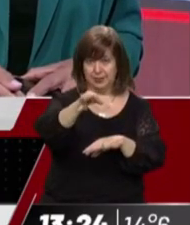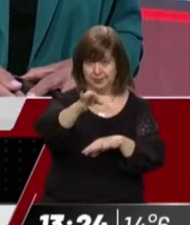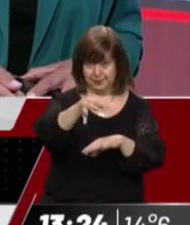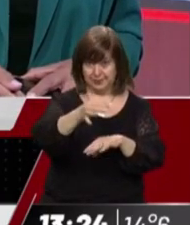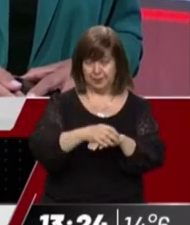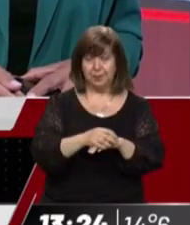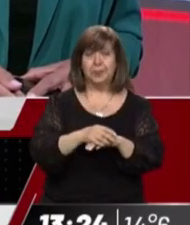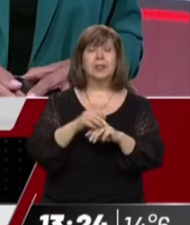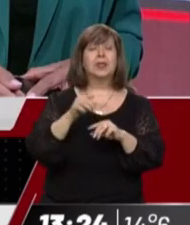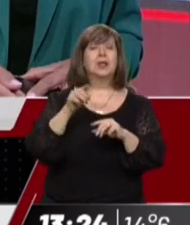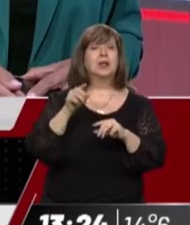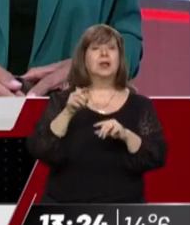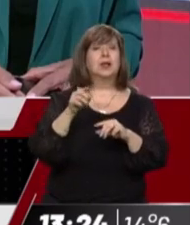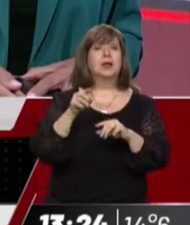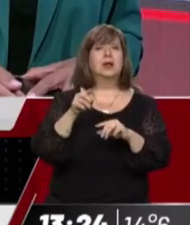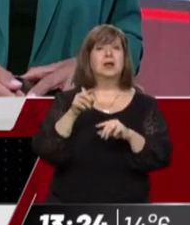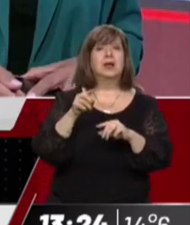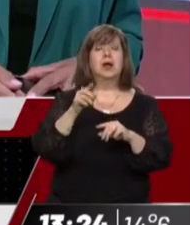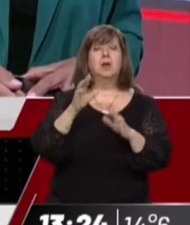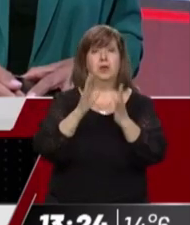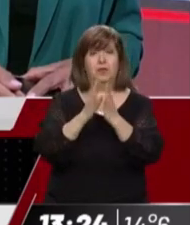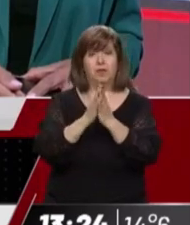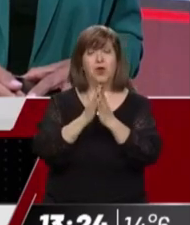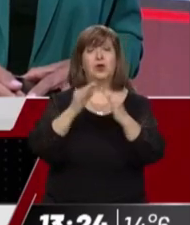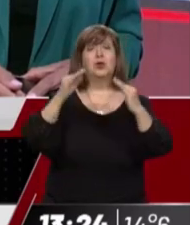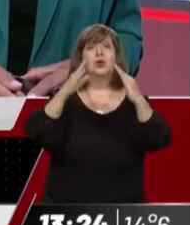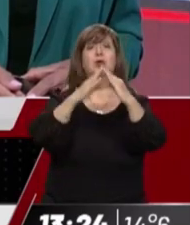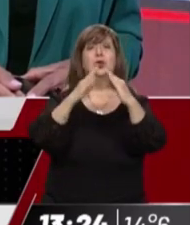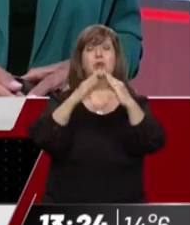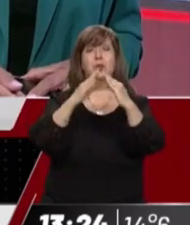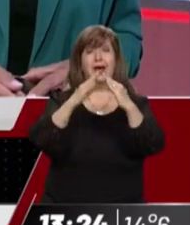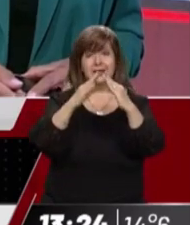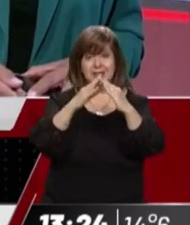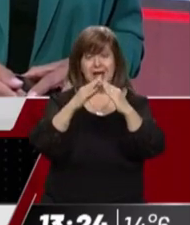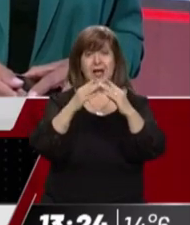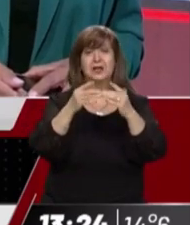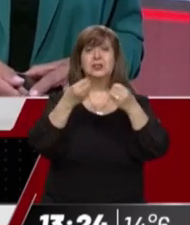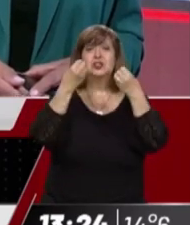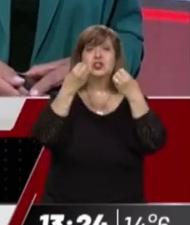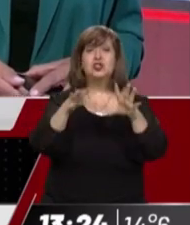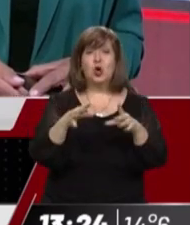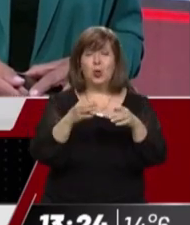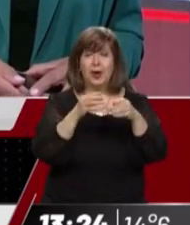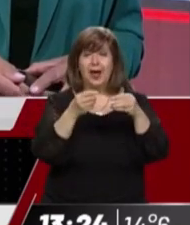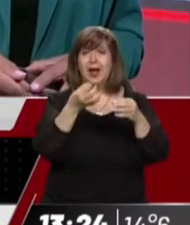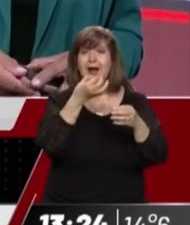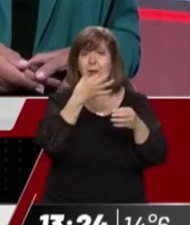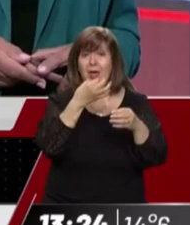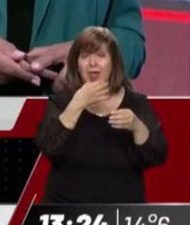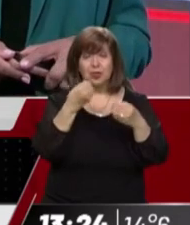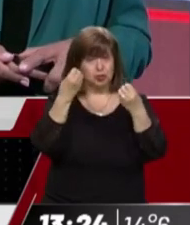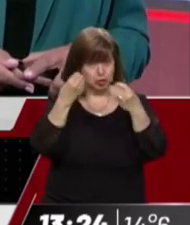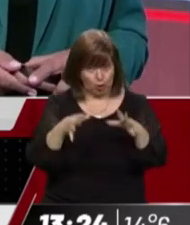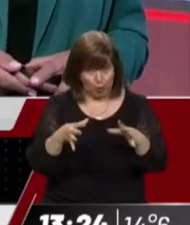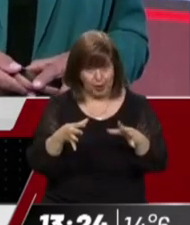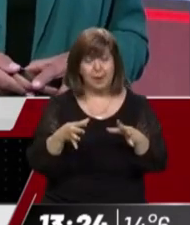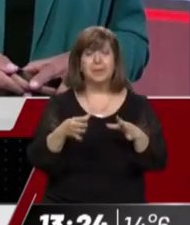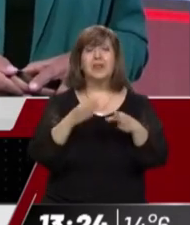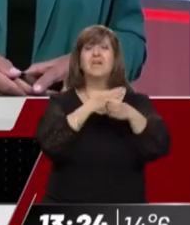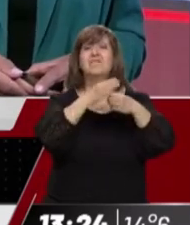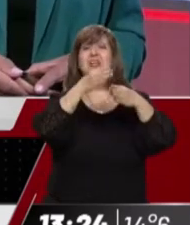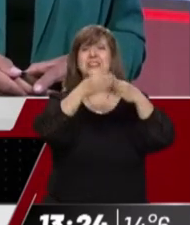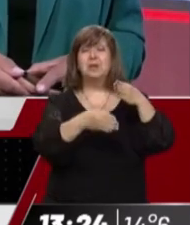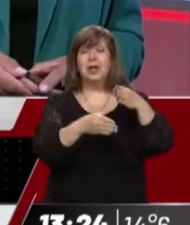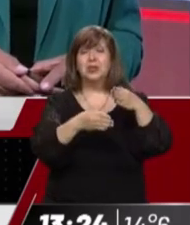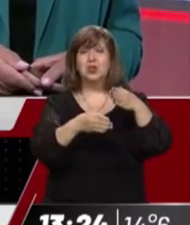señalaba Saraco en relación a no desechar los medicamentos en la basura. Claro, en el caso de que también lo hablábamos ayer con esto de